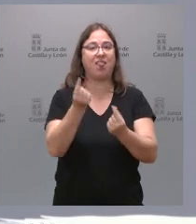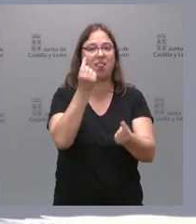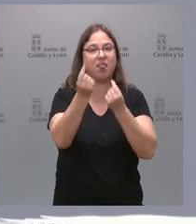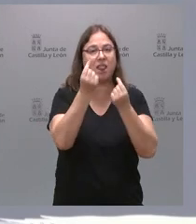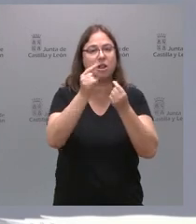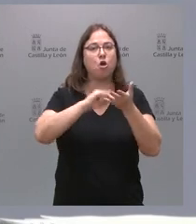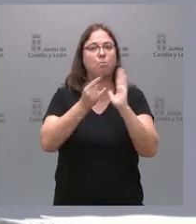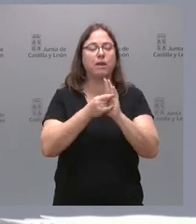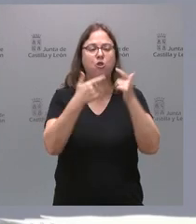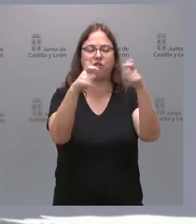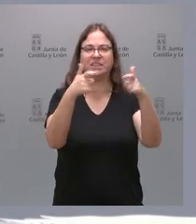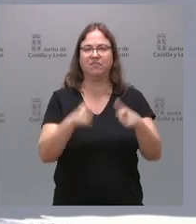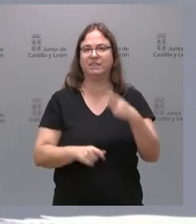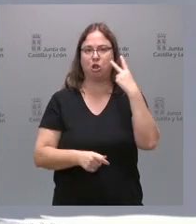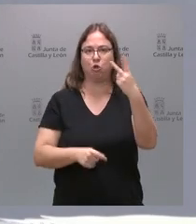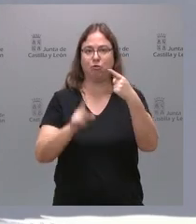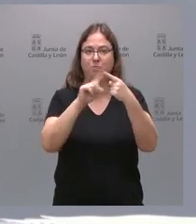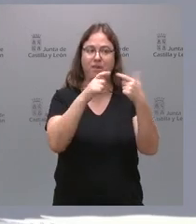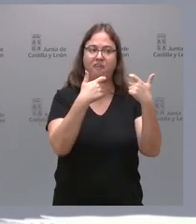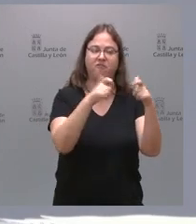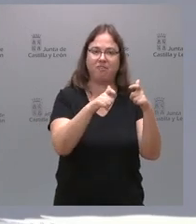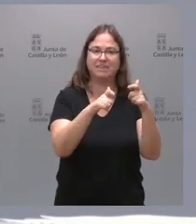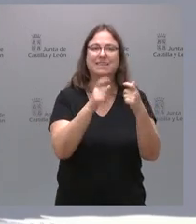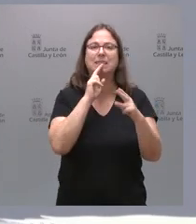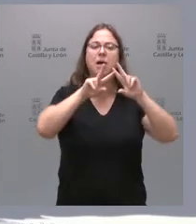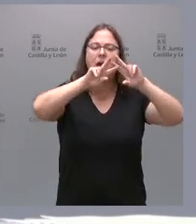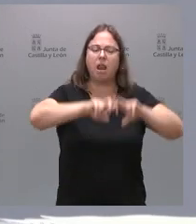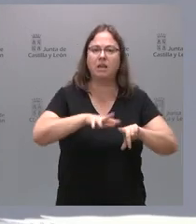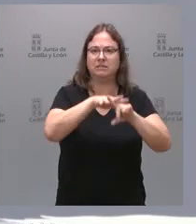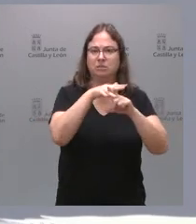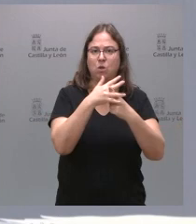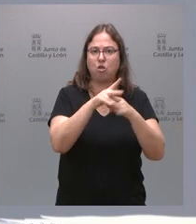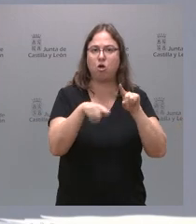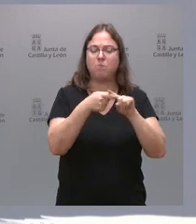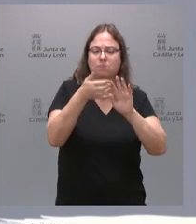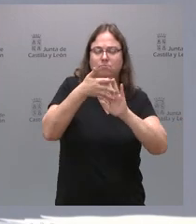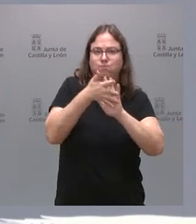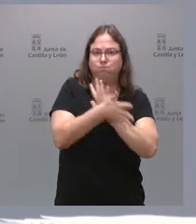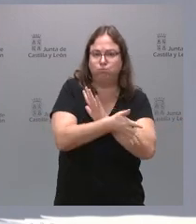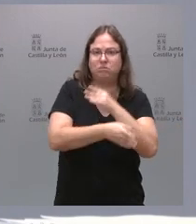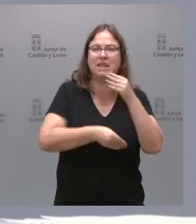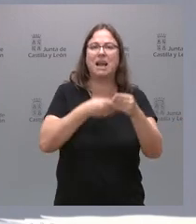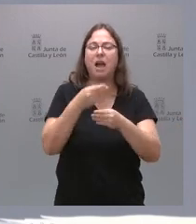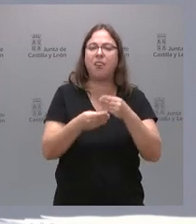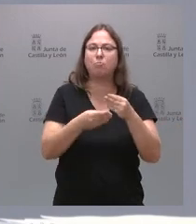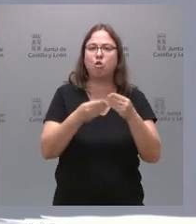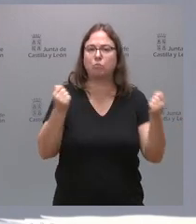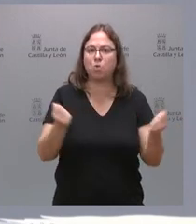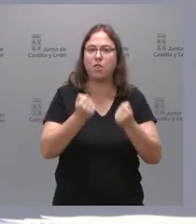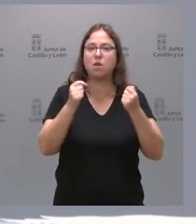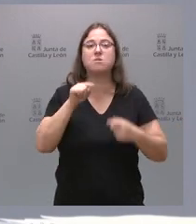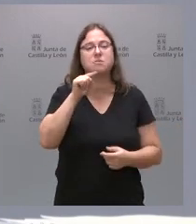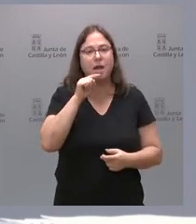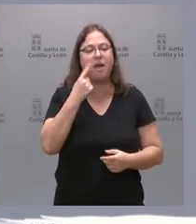presentamos tiene dos fases una primera fase es digamos de análisis de la situación y definición de lo que van a ser las actuaciones y ahí